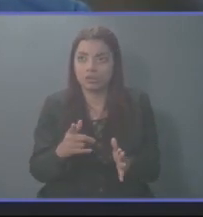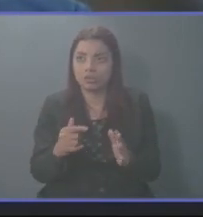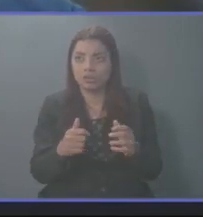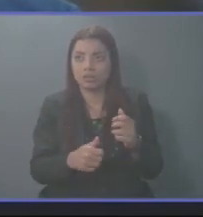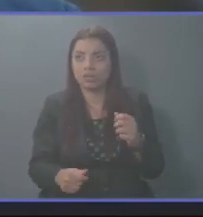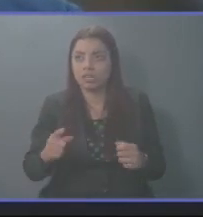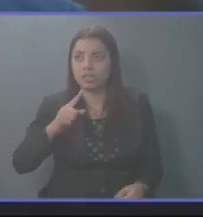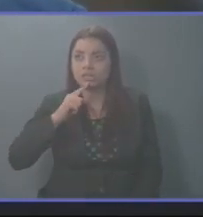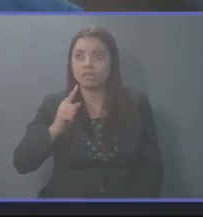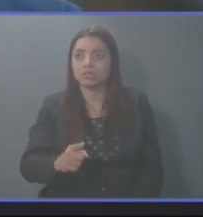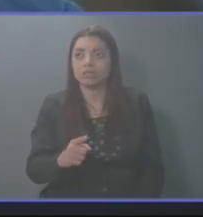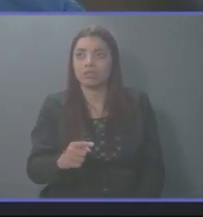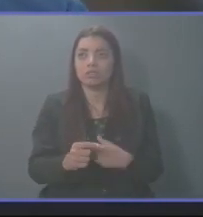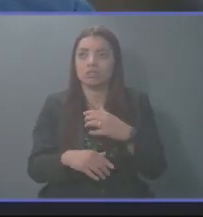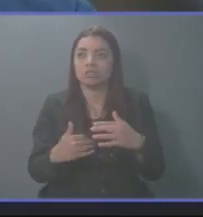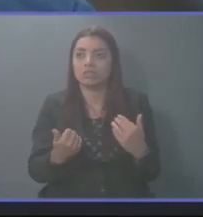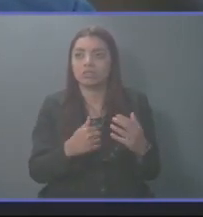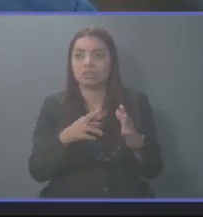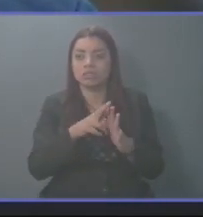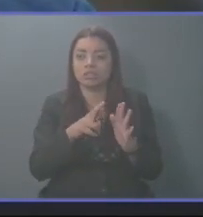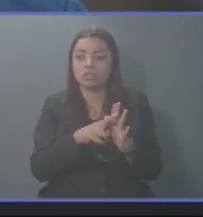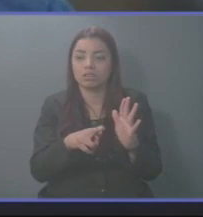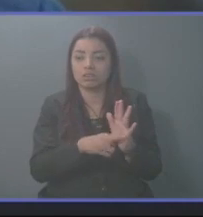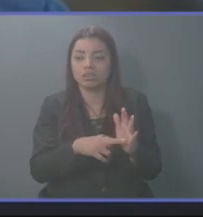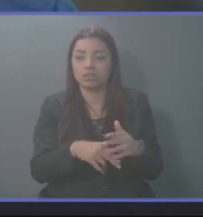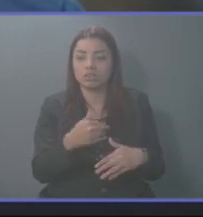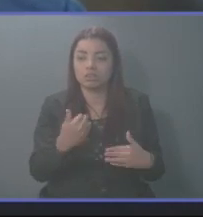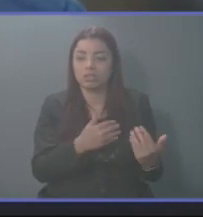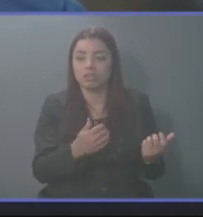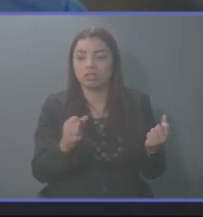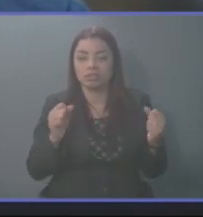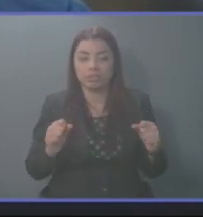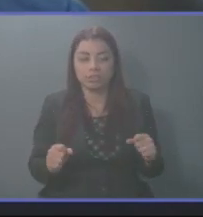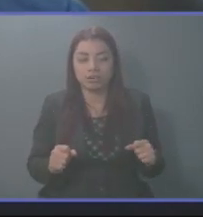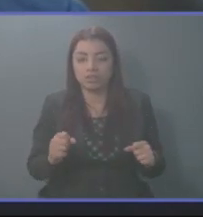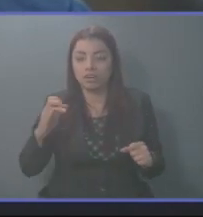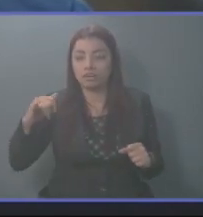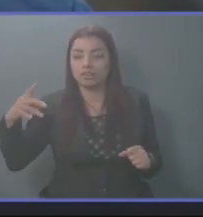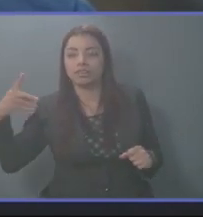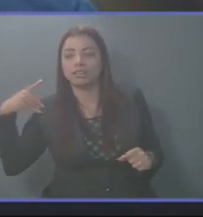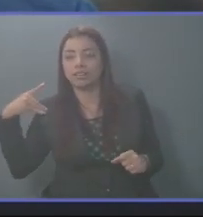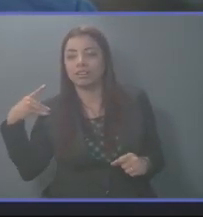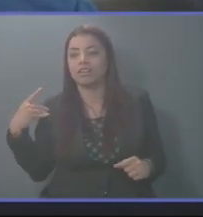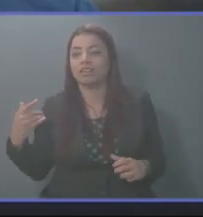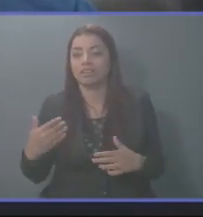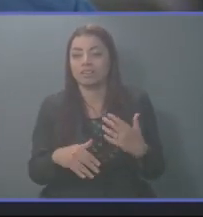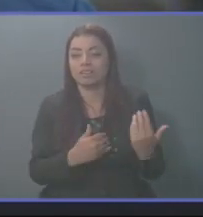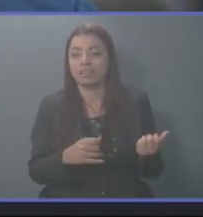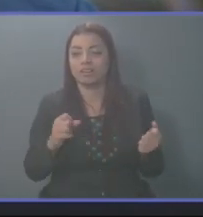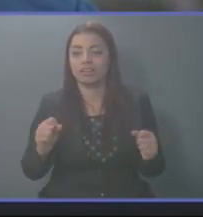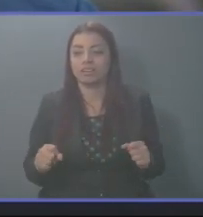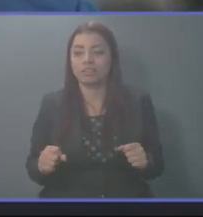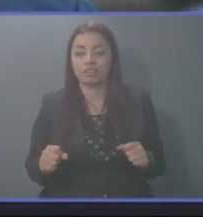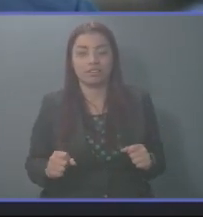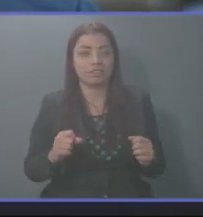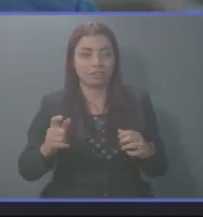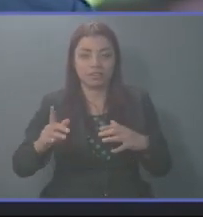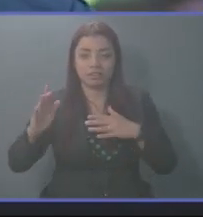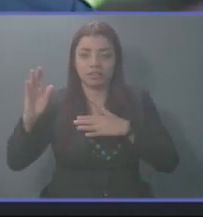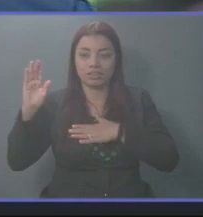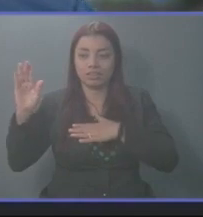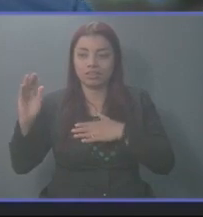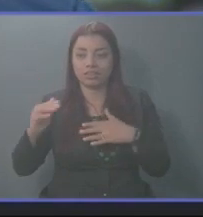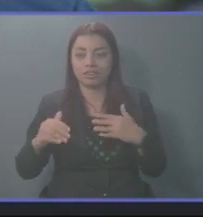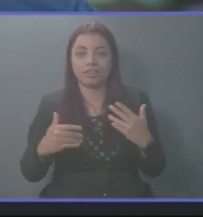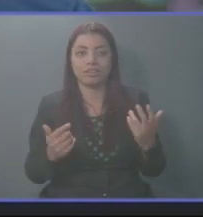régimen sancionatorio vía el reglamento o vía reglamento al comité directivo del INDES. Sin embargo, para efectos de cumplir con el principio